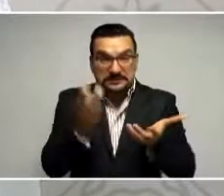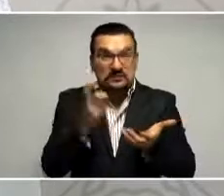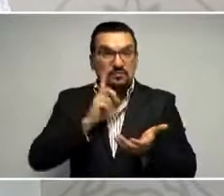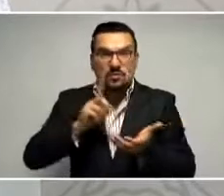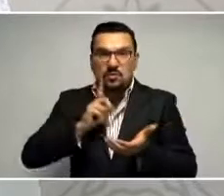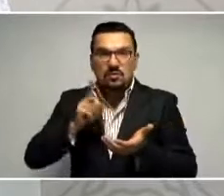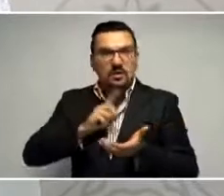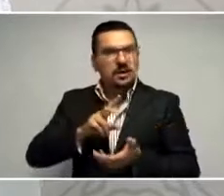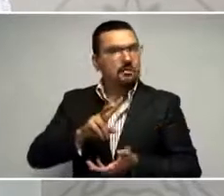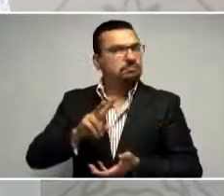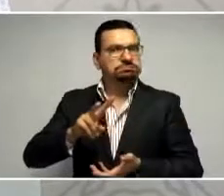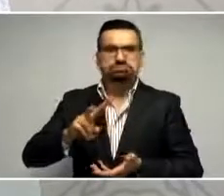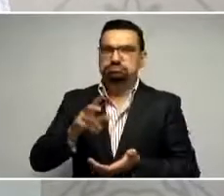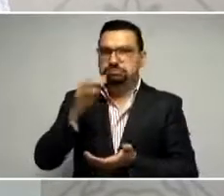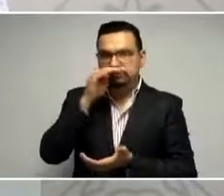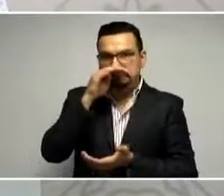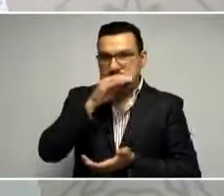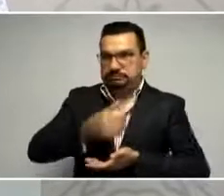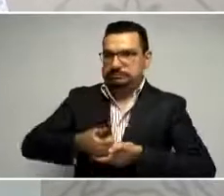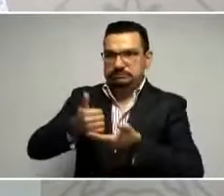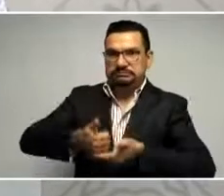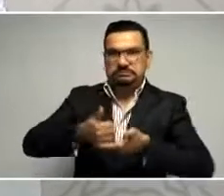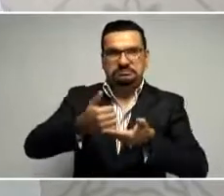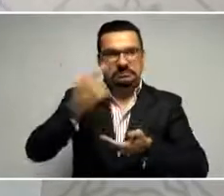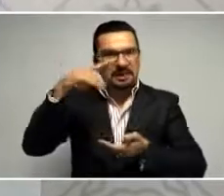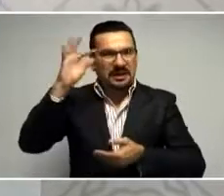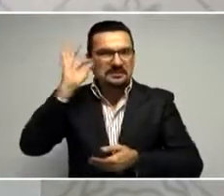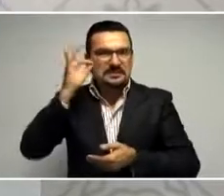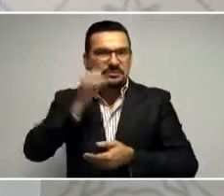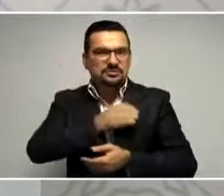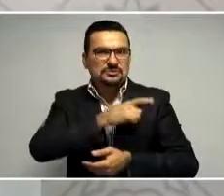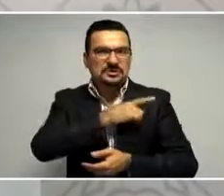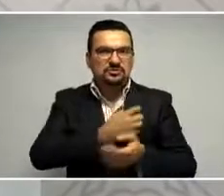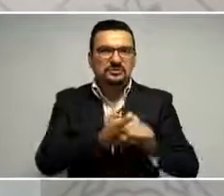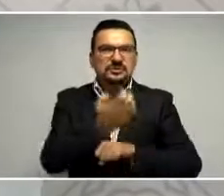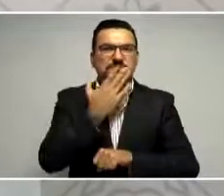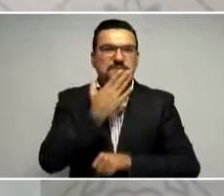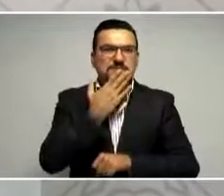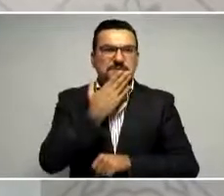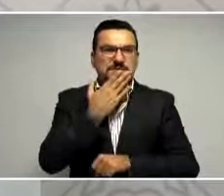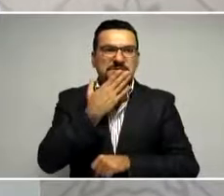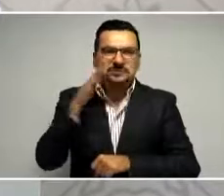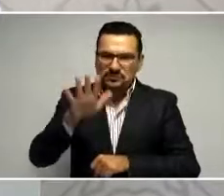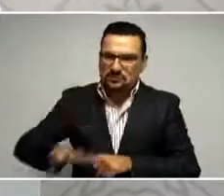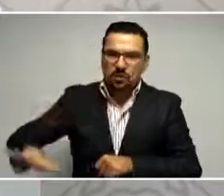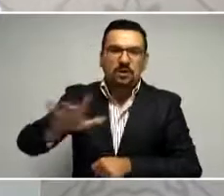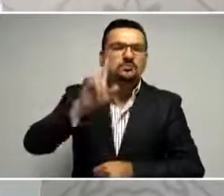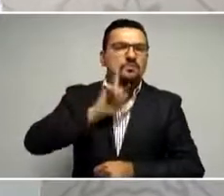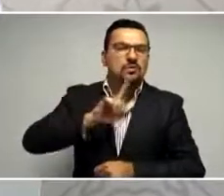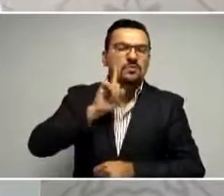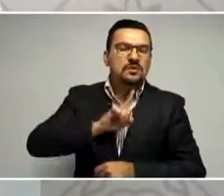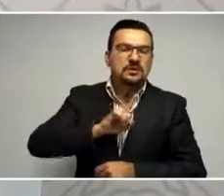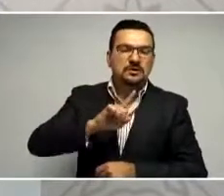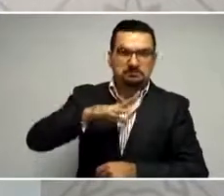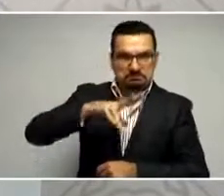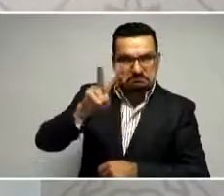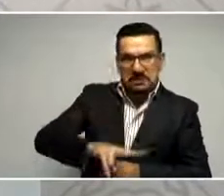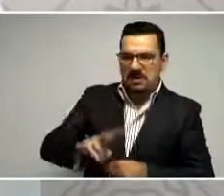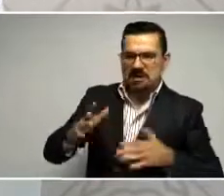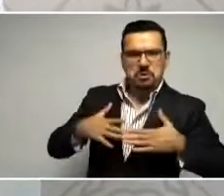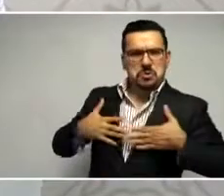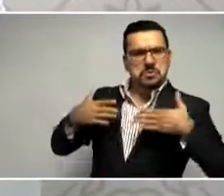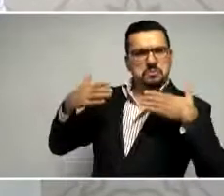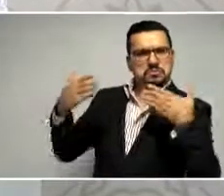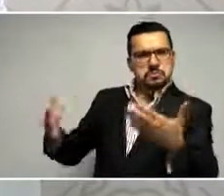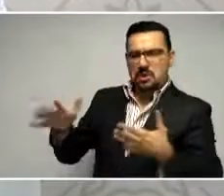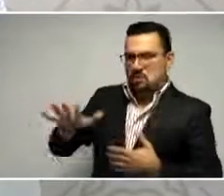manera voluntaria para los servicios de salud de Sonora. Todas ellas tienen la confianza de